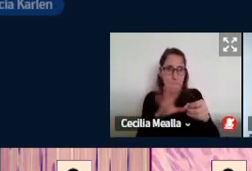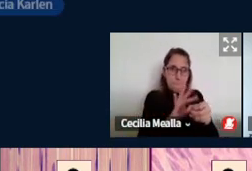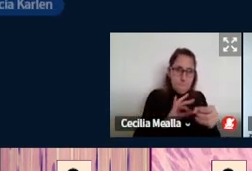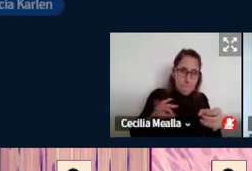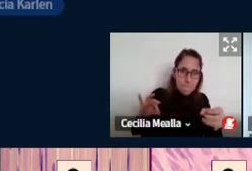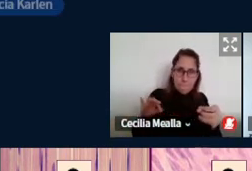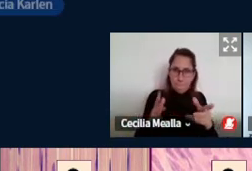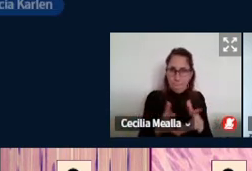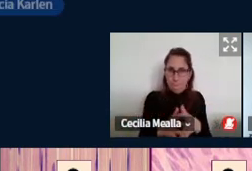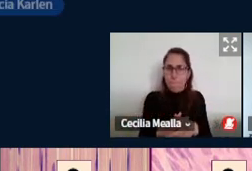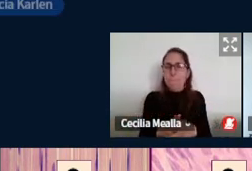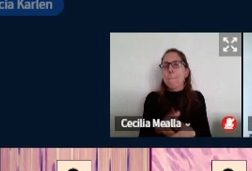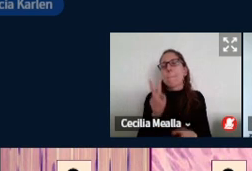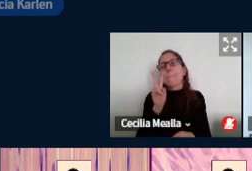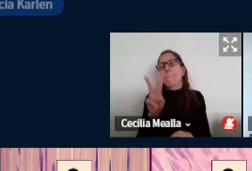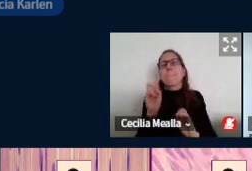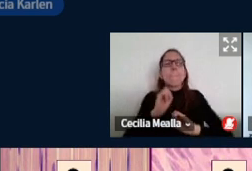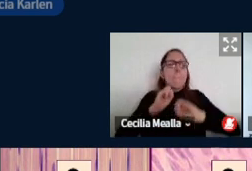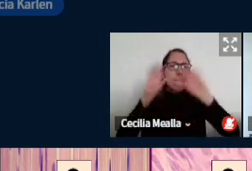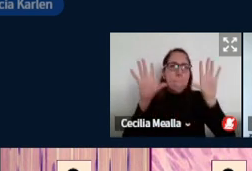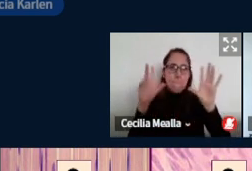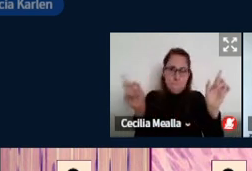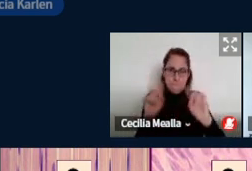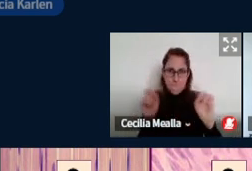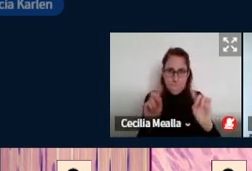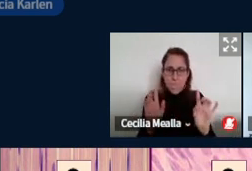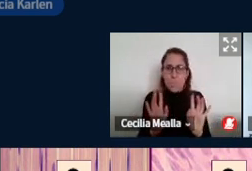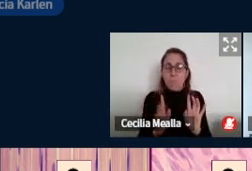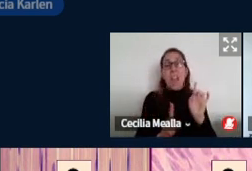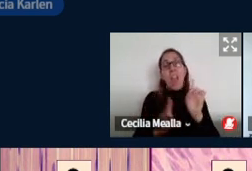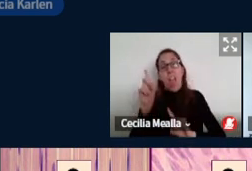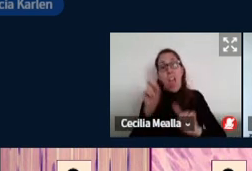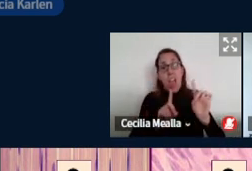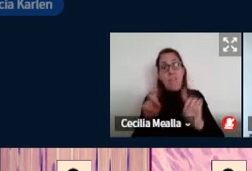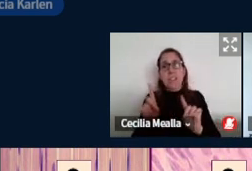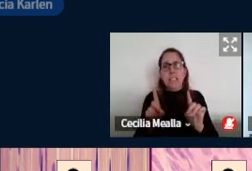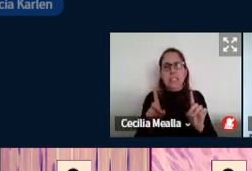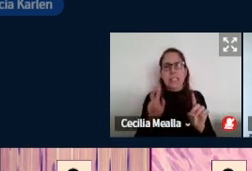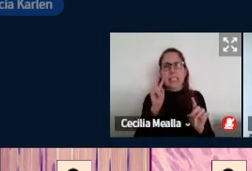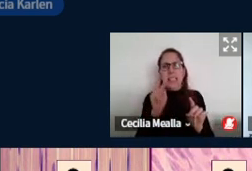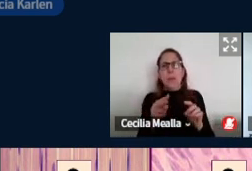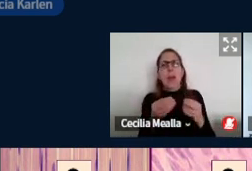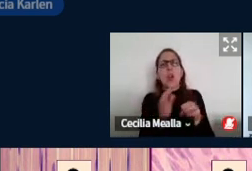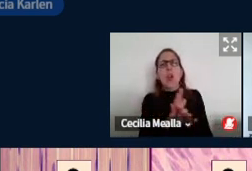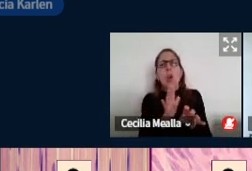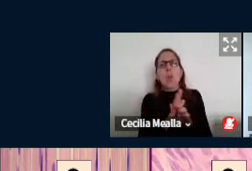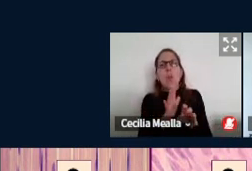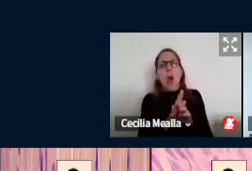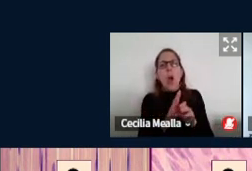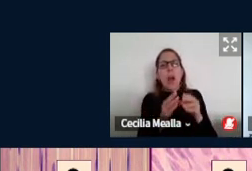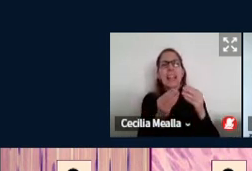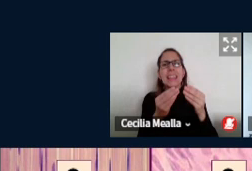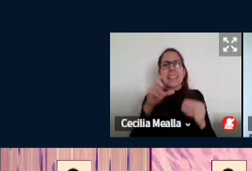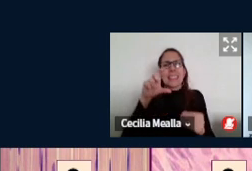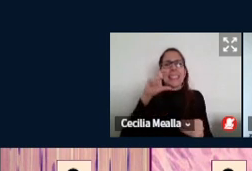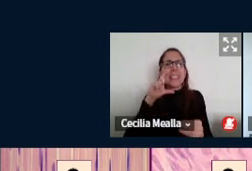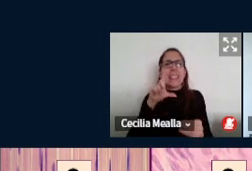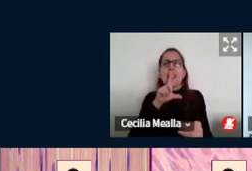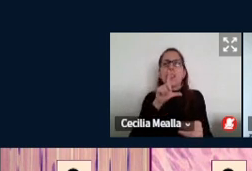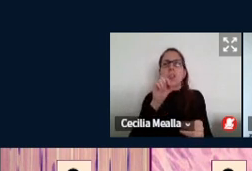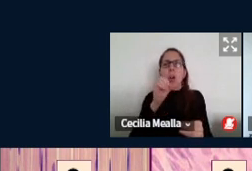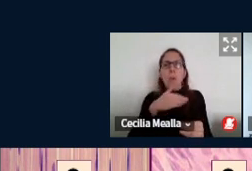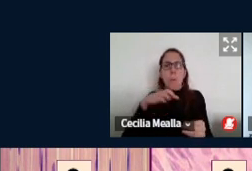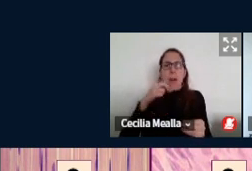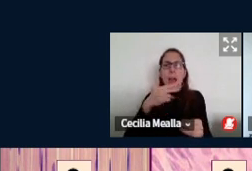Fíjense que, o sea, no se ve bien las ramificaciones, pero a veces en algunas zonas se ve cómo se divide en dos el citoplasma,